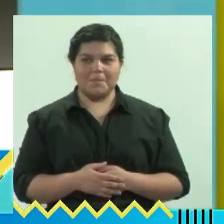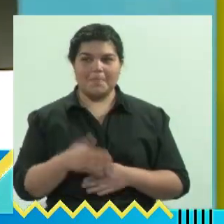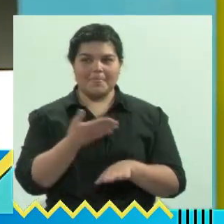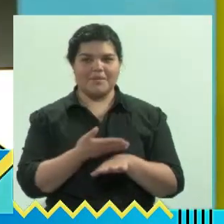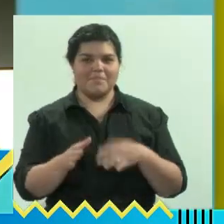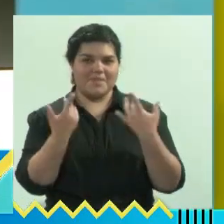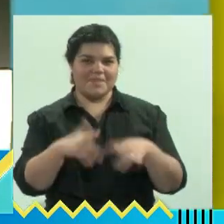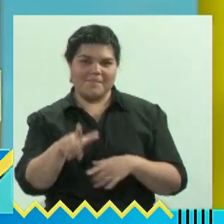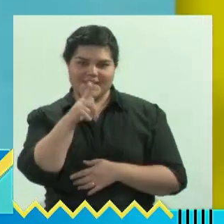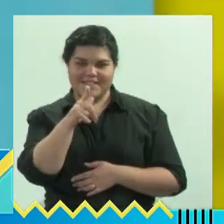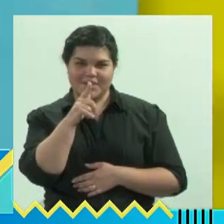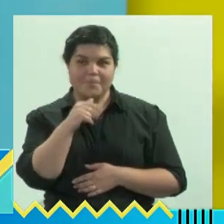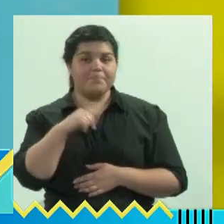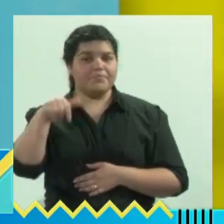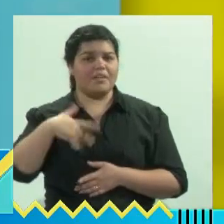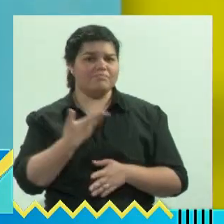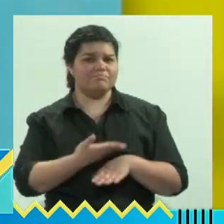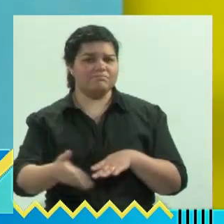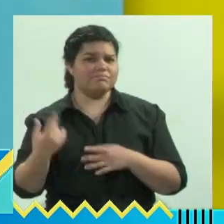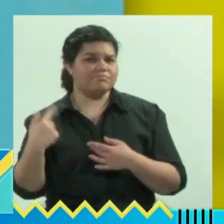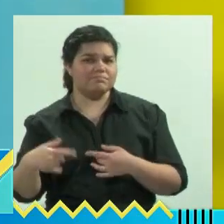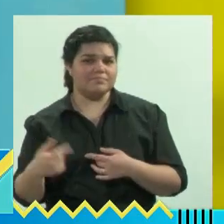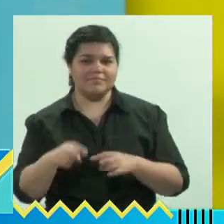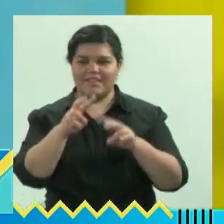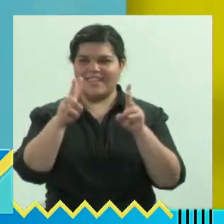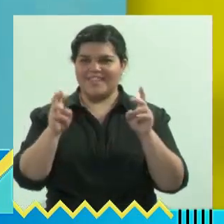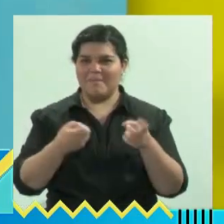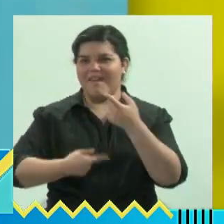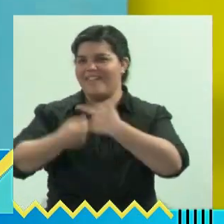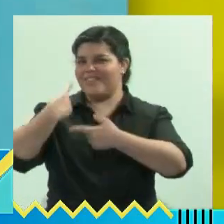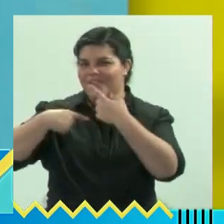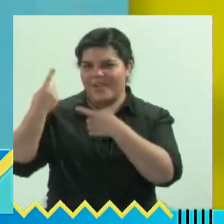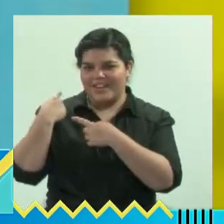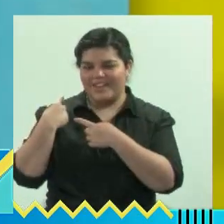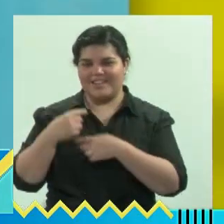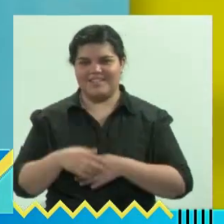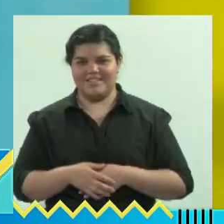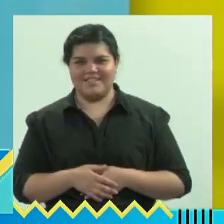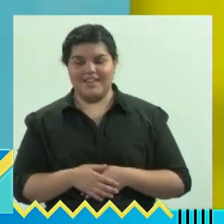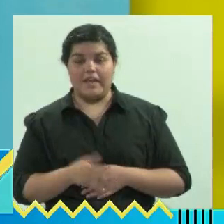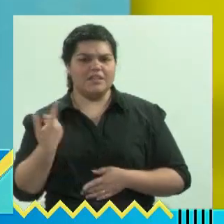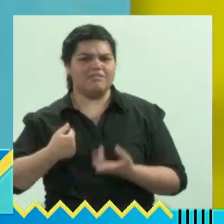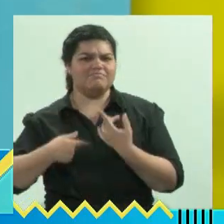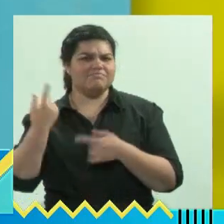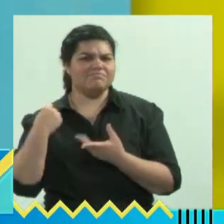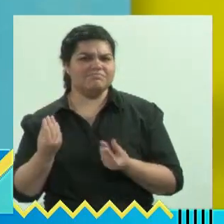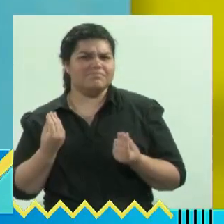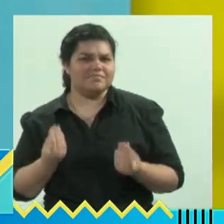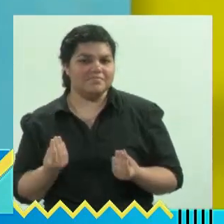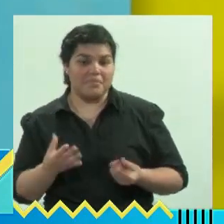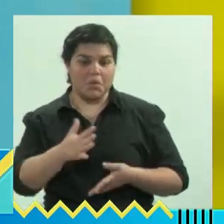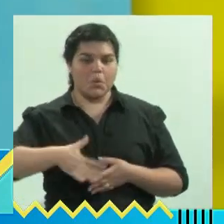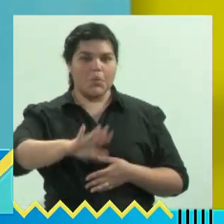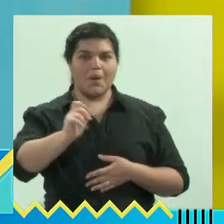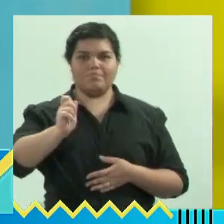Seguimos en Distintos Parecidos, seguimos hablando de aquellas historias que le dan alguna respuesta, si se quiere, al lugar en el que